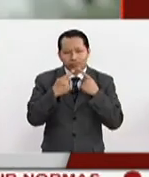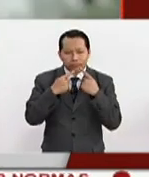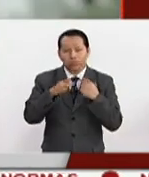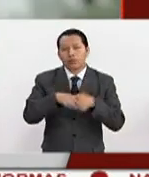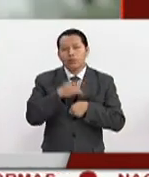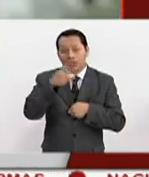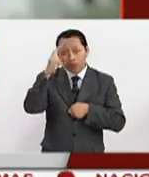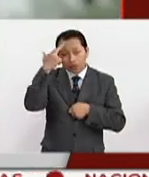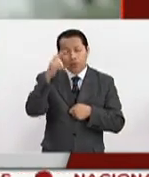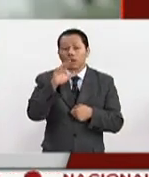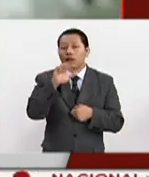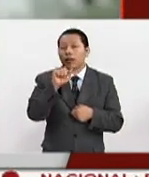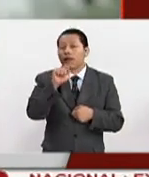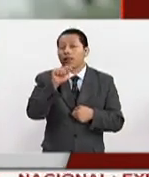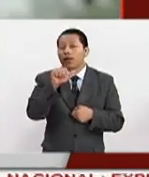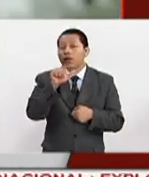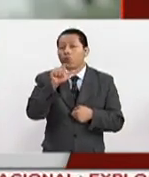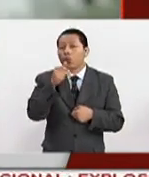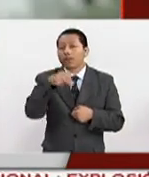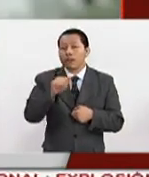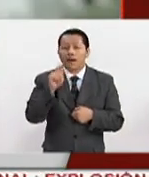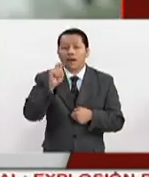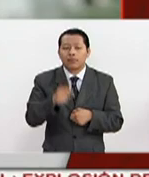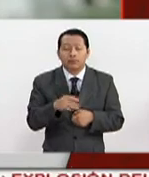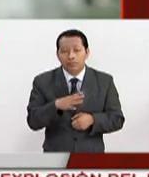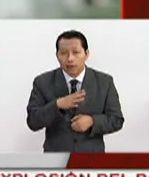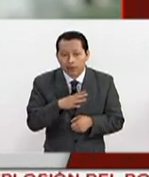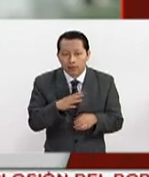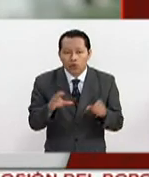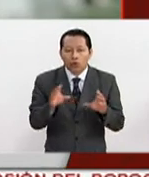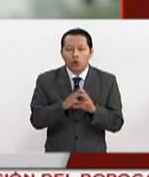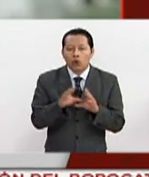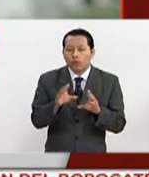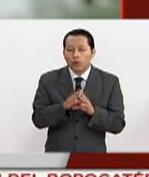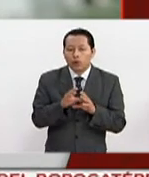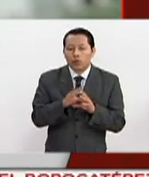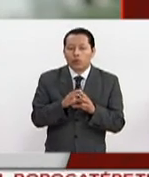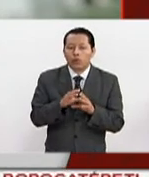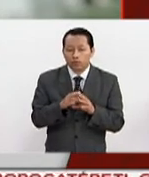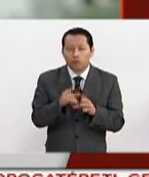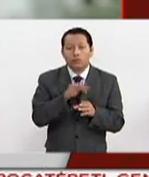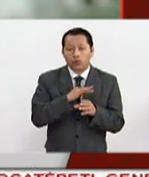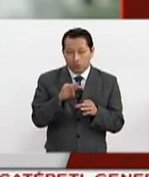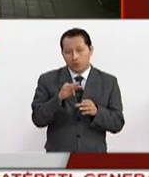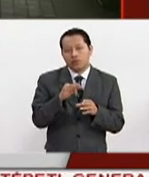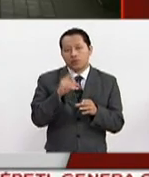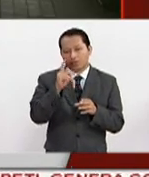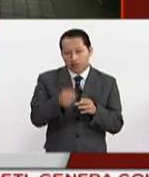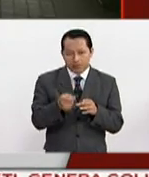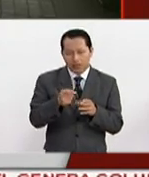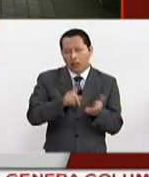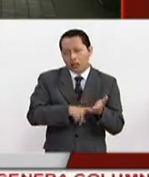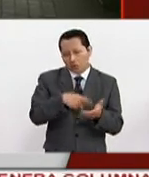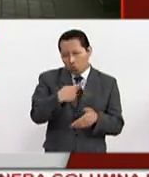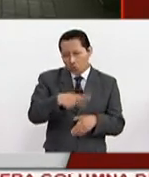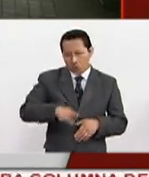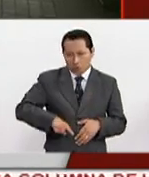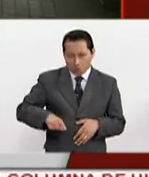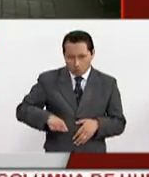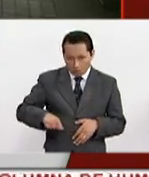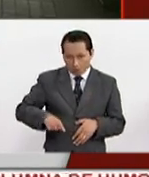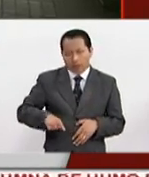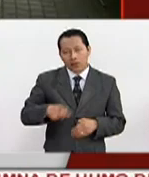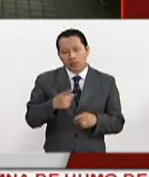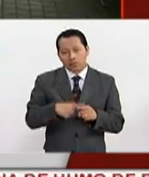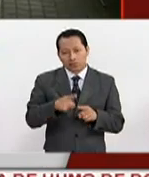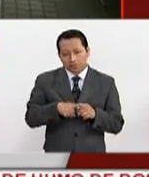Cataluña tiene un alto grado, ¿no? de facultades de autogobierno, es